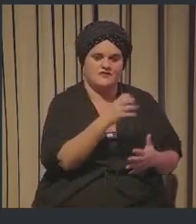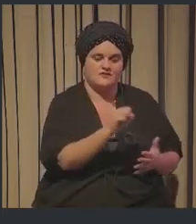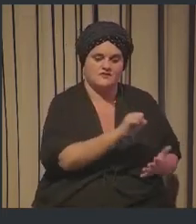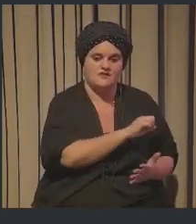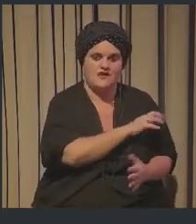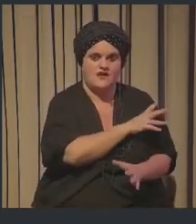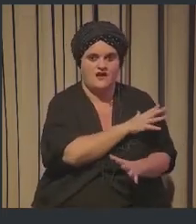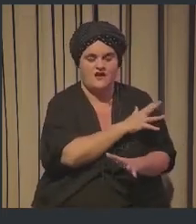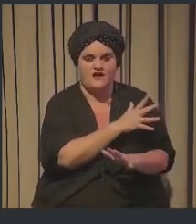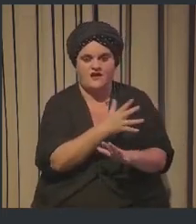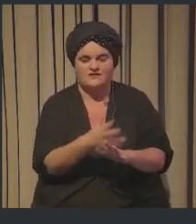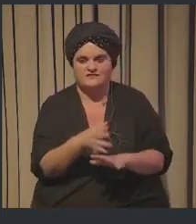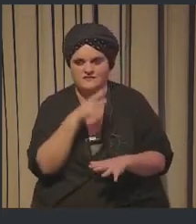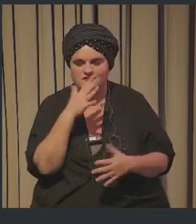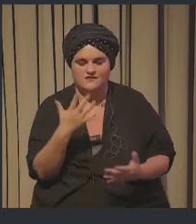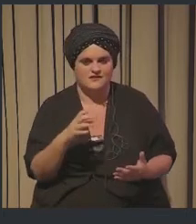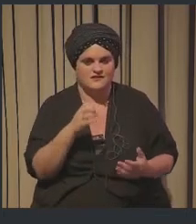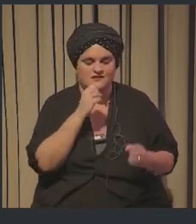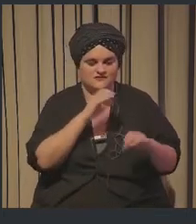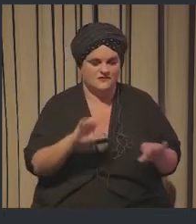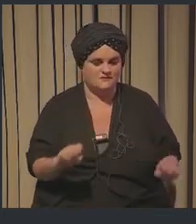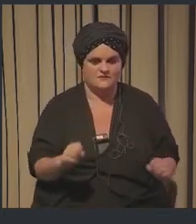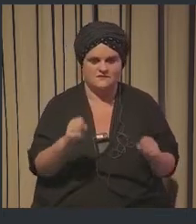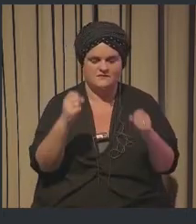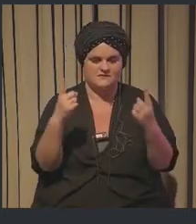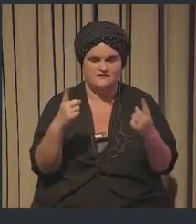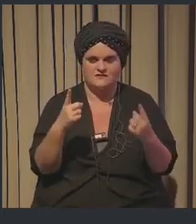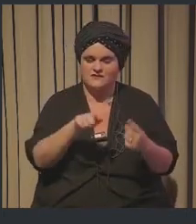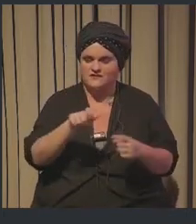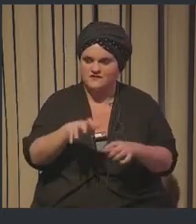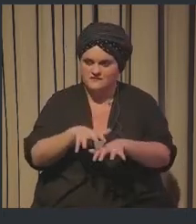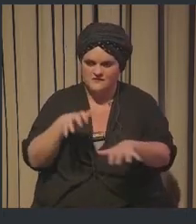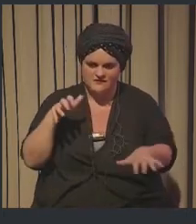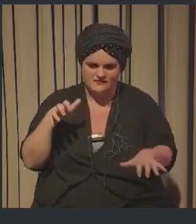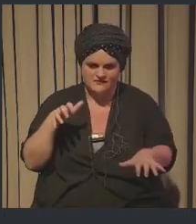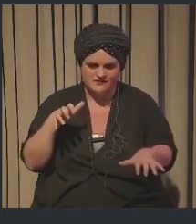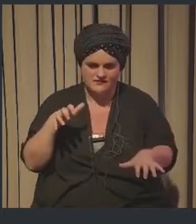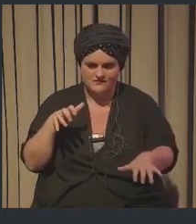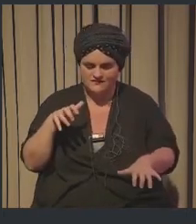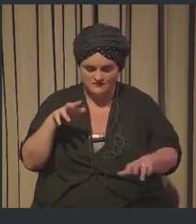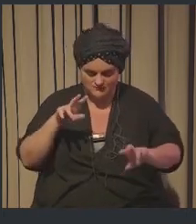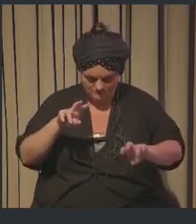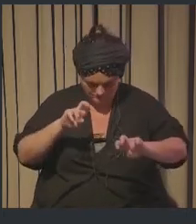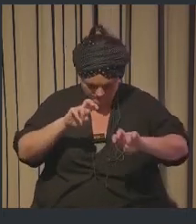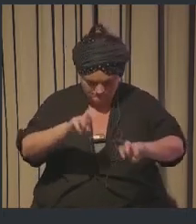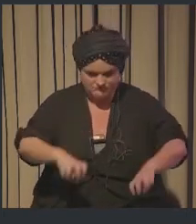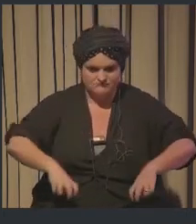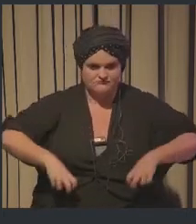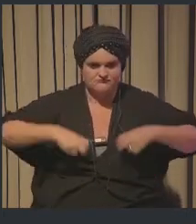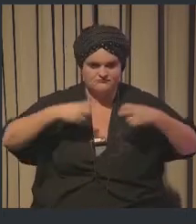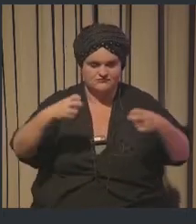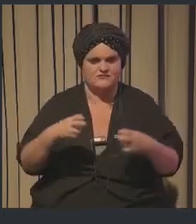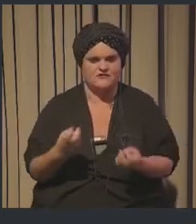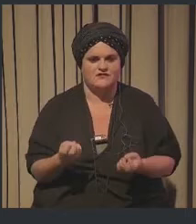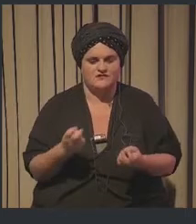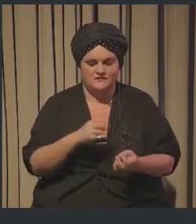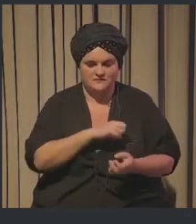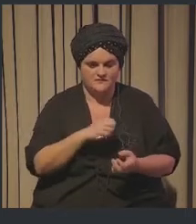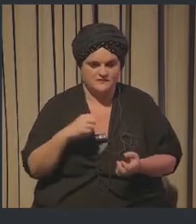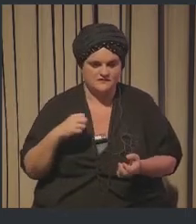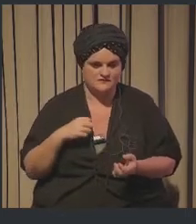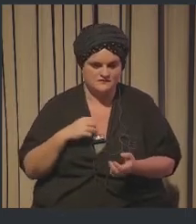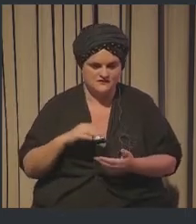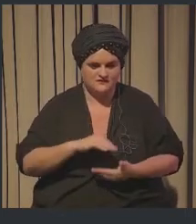en la historia que la mayoría de las personas han tenido que reinventarse y reprogramarse personalmente en